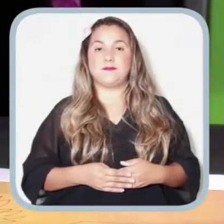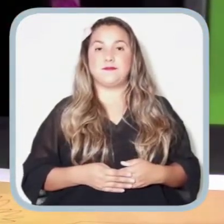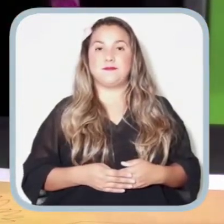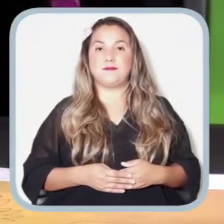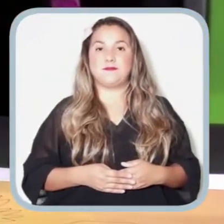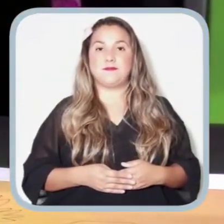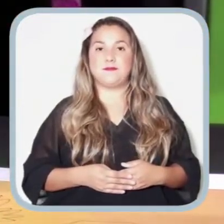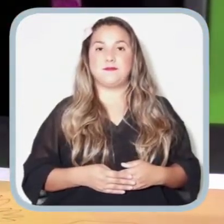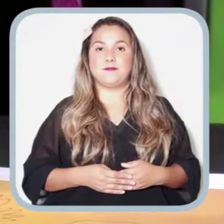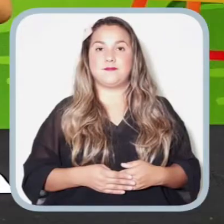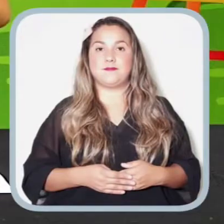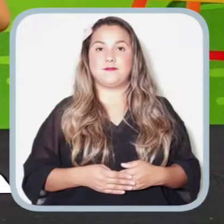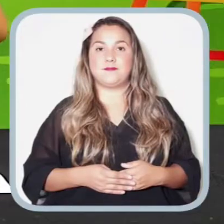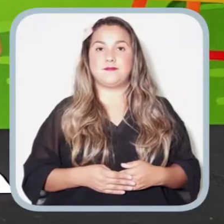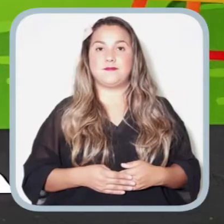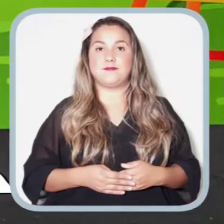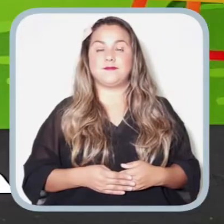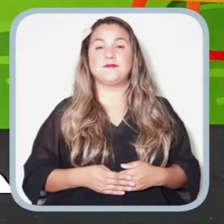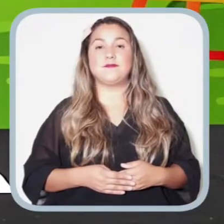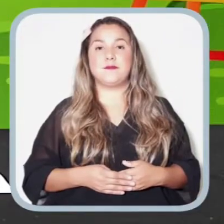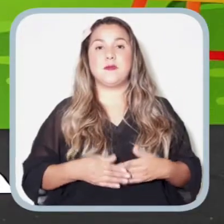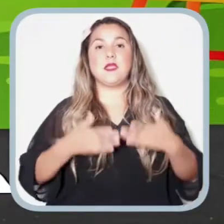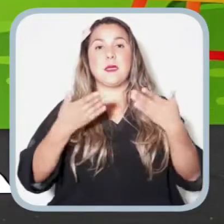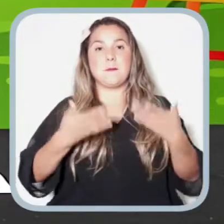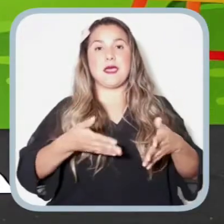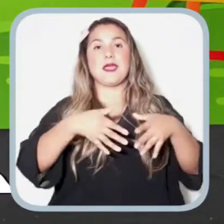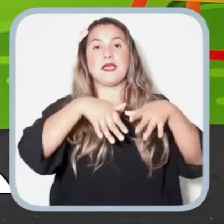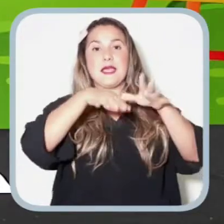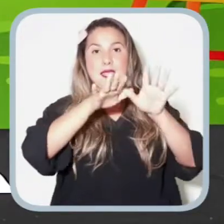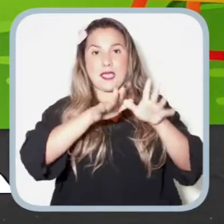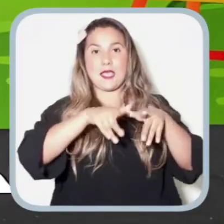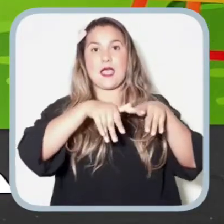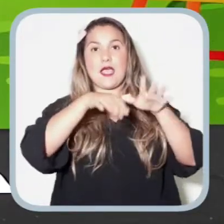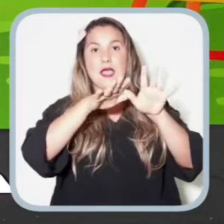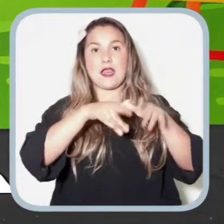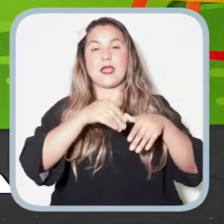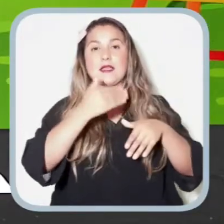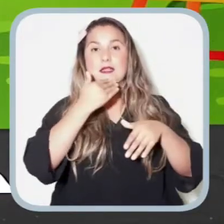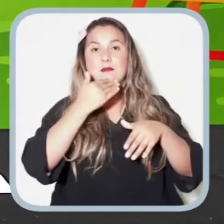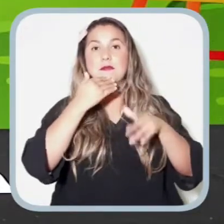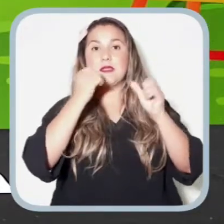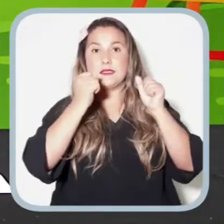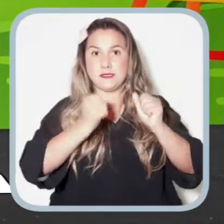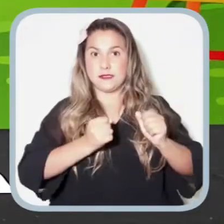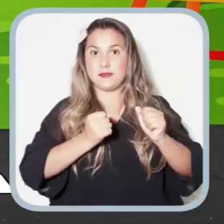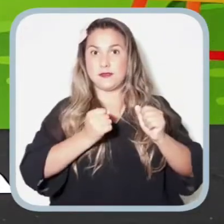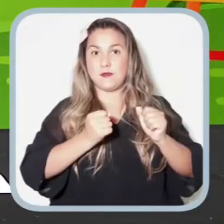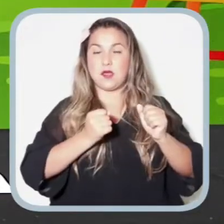y quede por debajo de las alas para que las alitas también se puedan mover